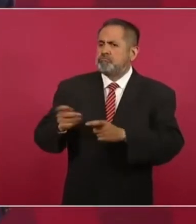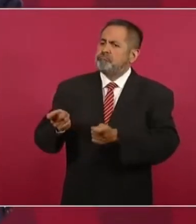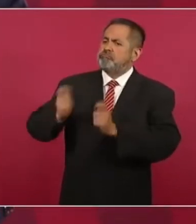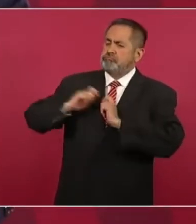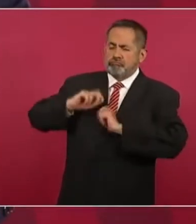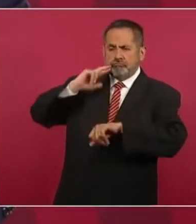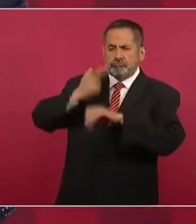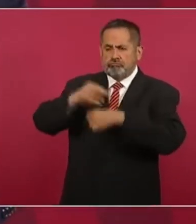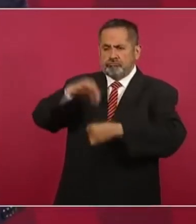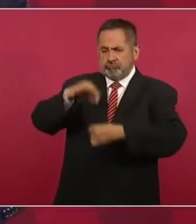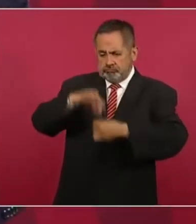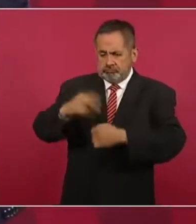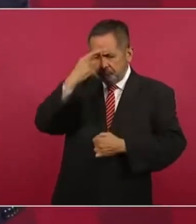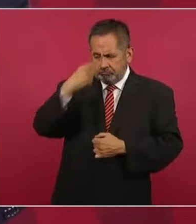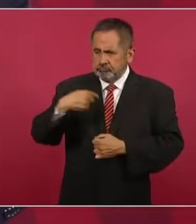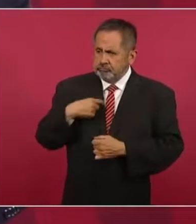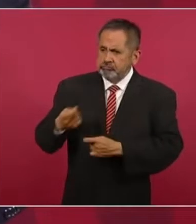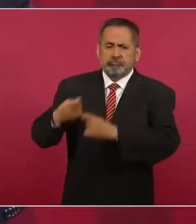de representación popular.